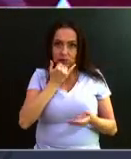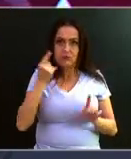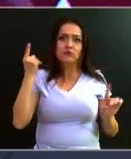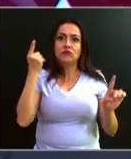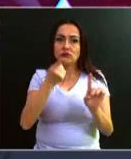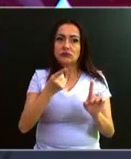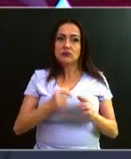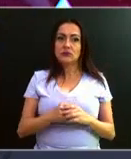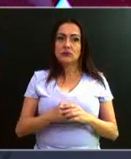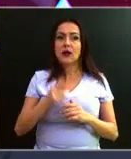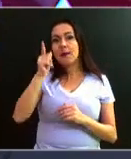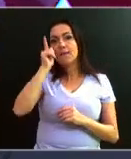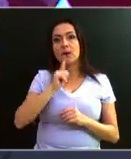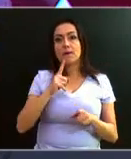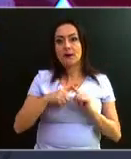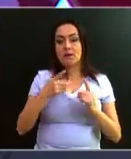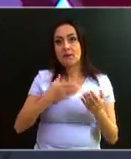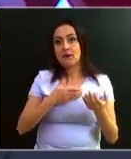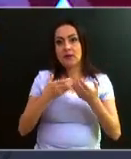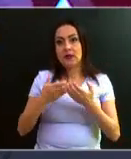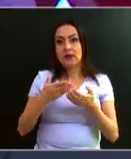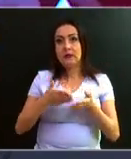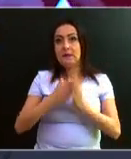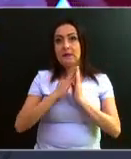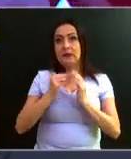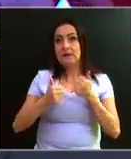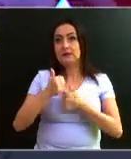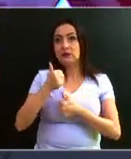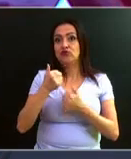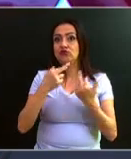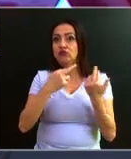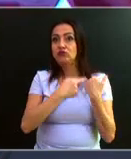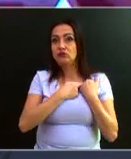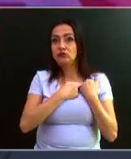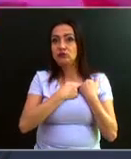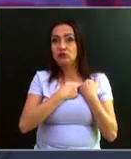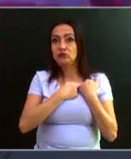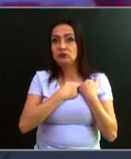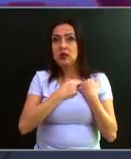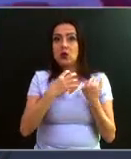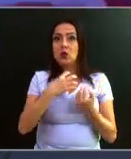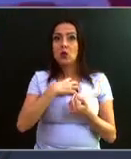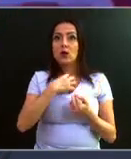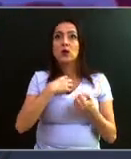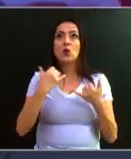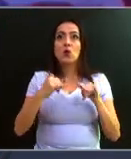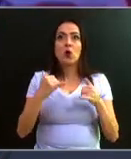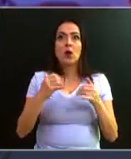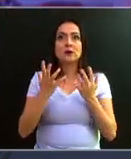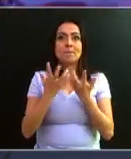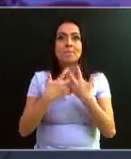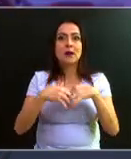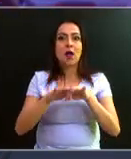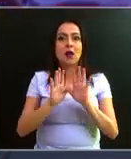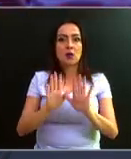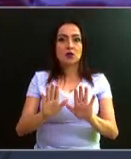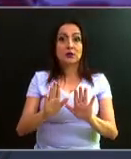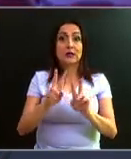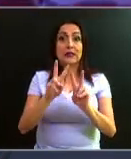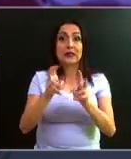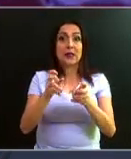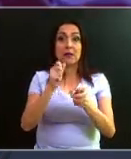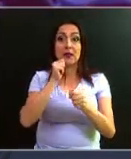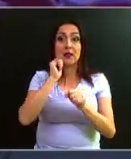cierta en Limón, mientras los bomberos piden mayor responsabilidad a los dueños de juegos mecánicos en el tema